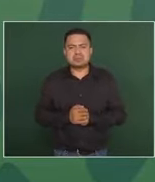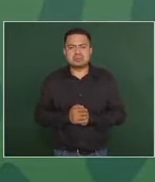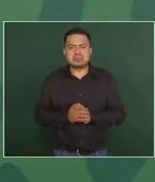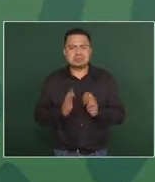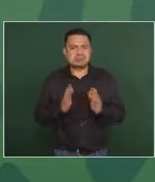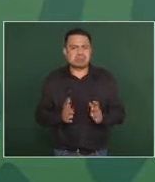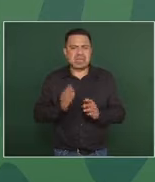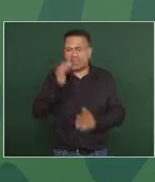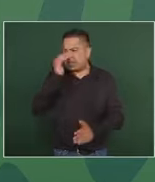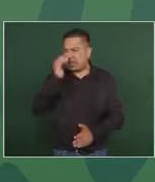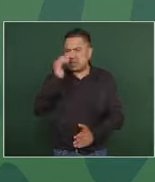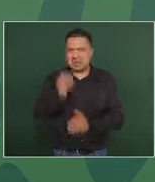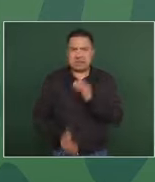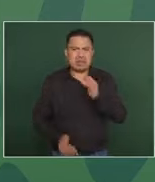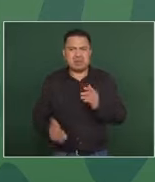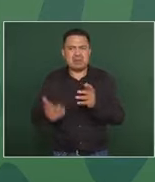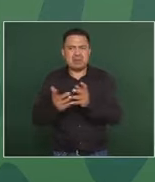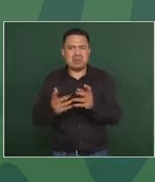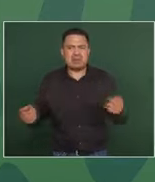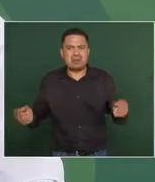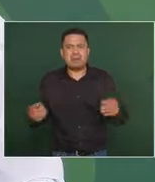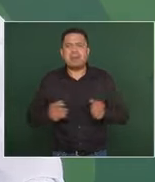Ya se acabó